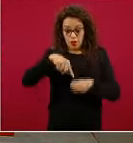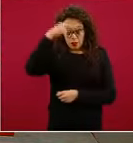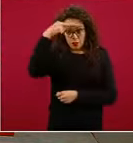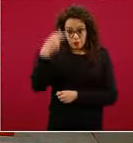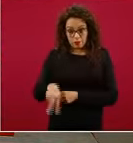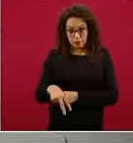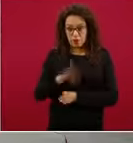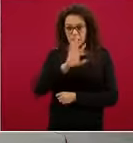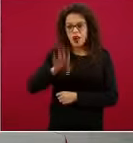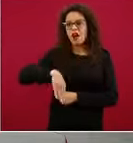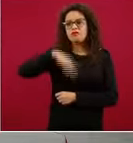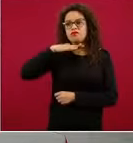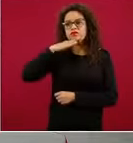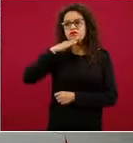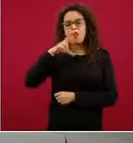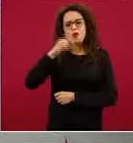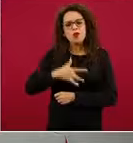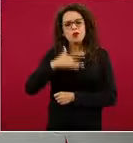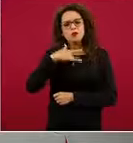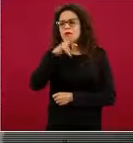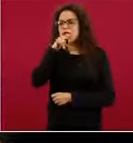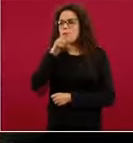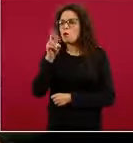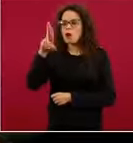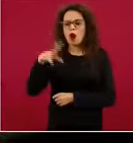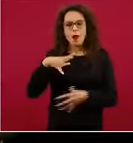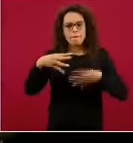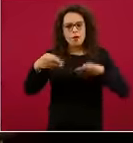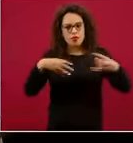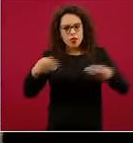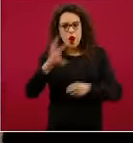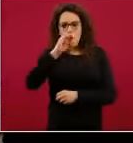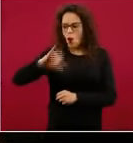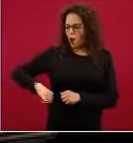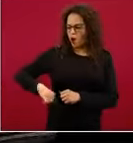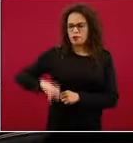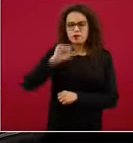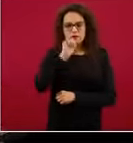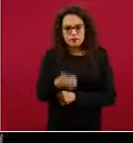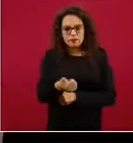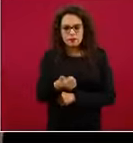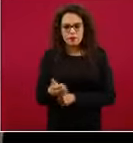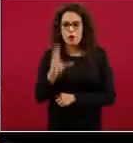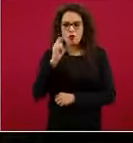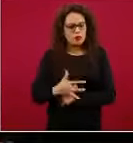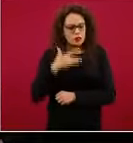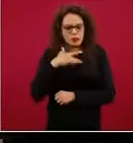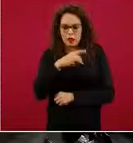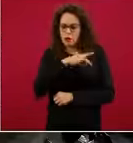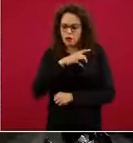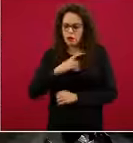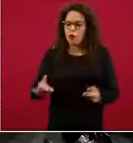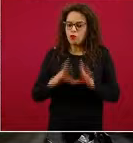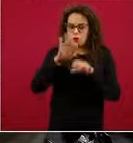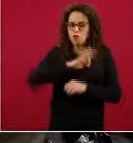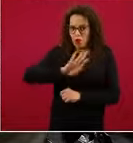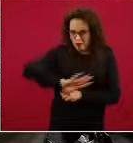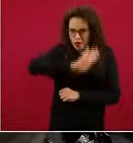interés a la pandemia, ya le están perdiendo casi casi hasta el miedo a morirse. O sea, ¿qué es, por qué el